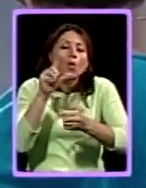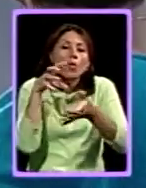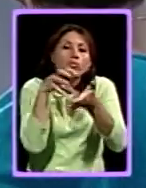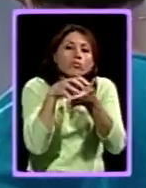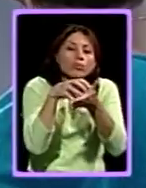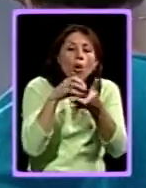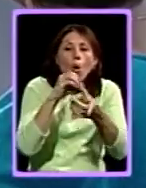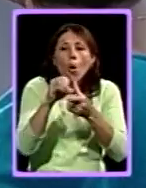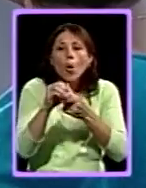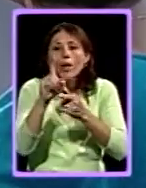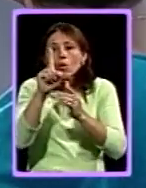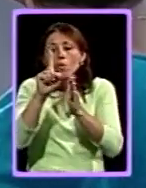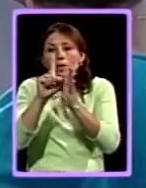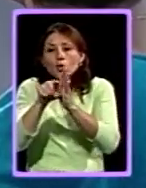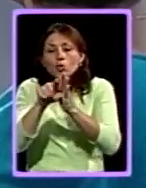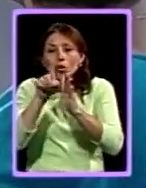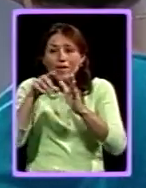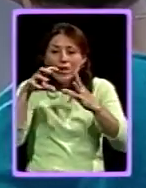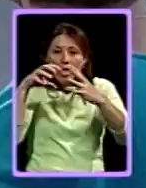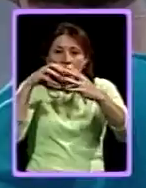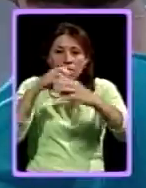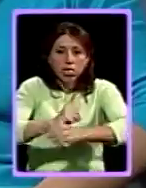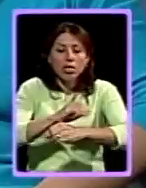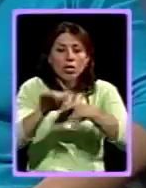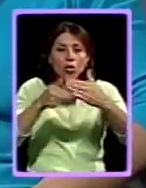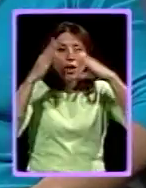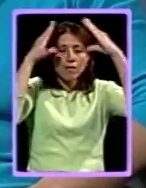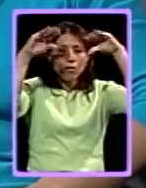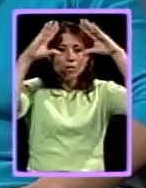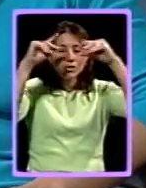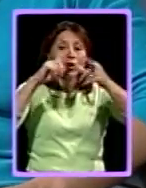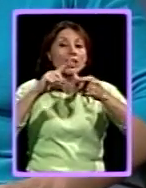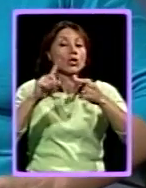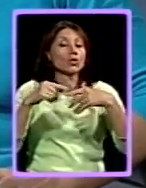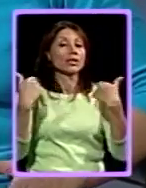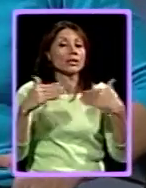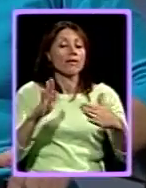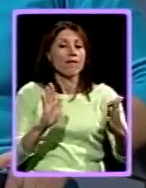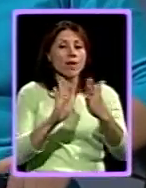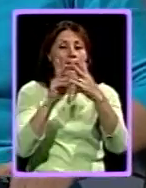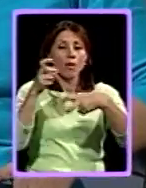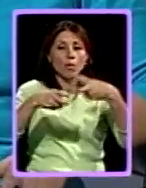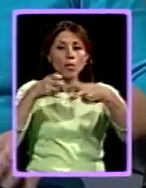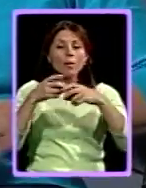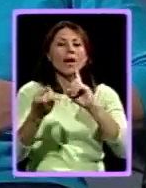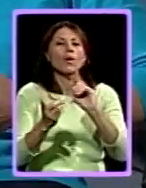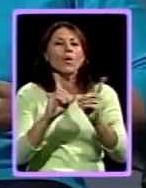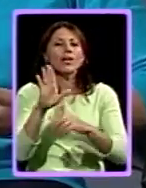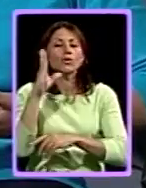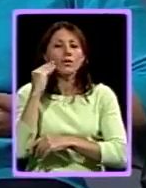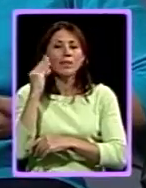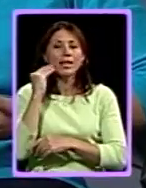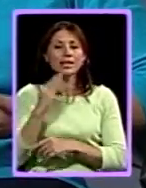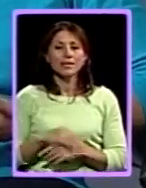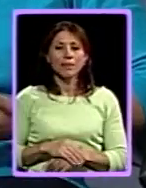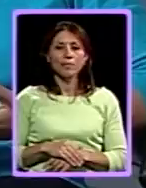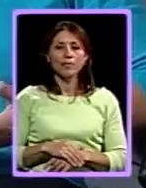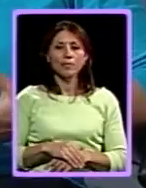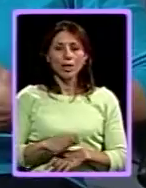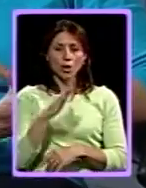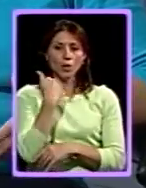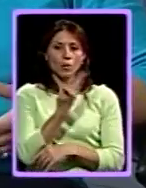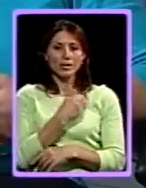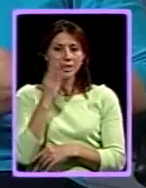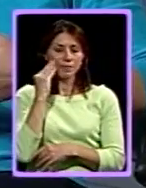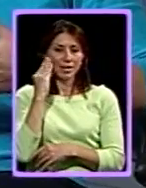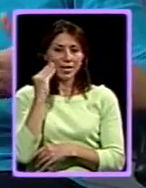3 minutos resumir esa información, está frente a un problema. ¿Cuál es su experiencia de Aquí, digamos, la experiencia que nosotros